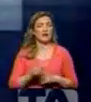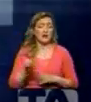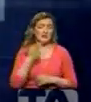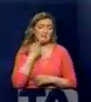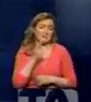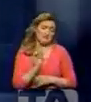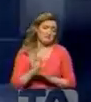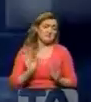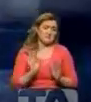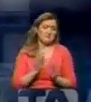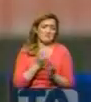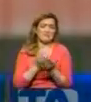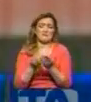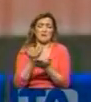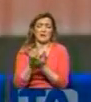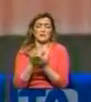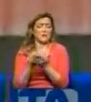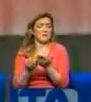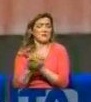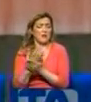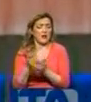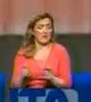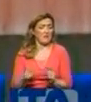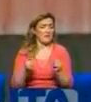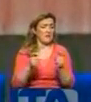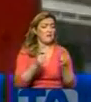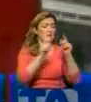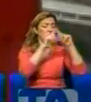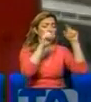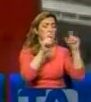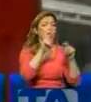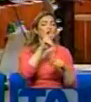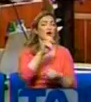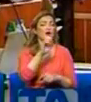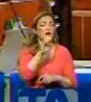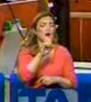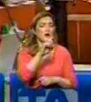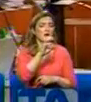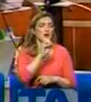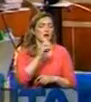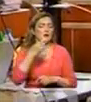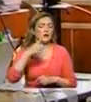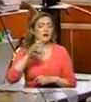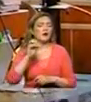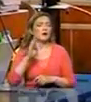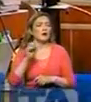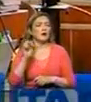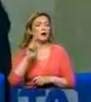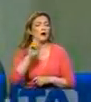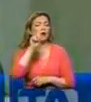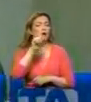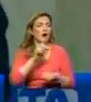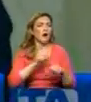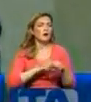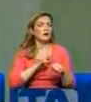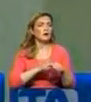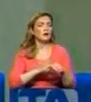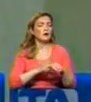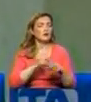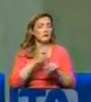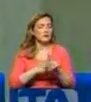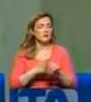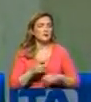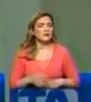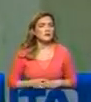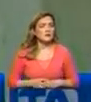en blanco de la constructora brasileña Odebrecht a la empresa Nexo Global. Lo hacía una vez al mes. Desde nuestro punto de vista,